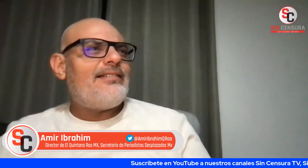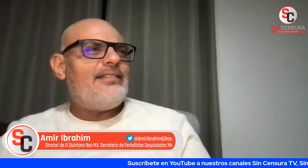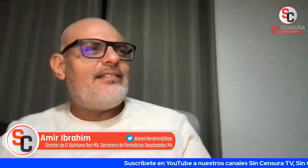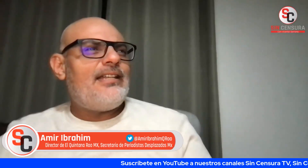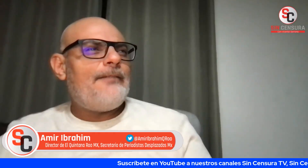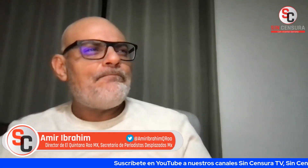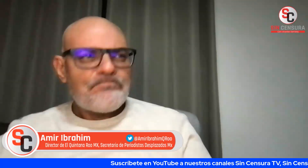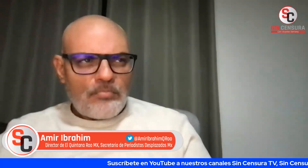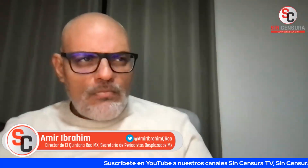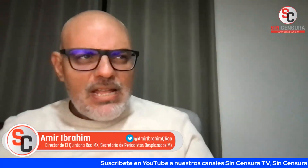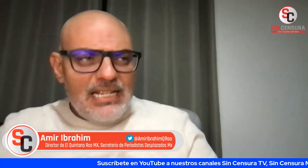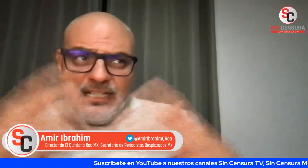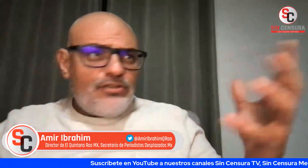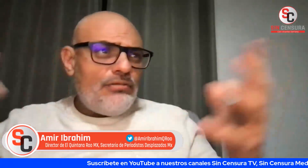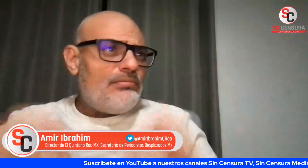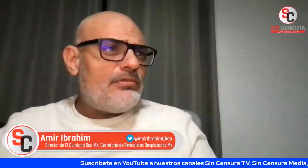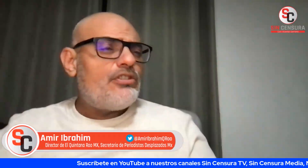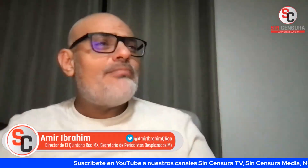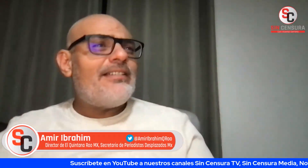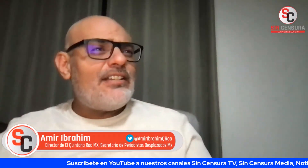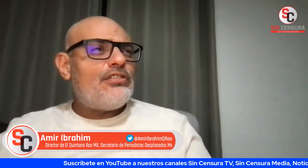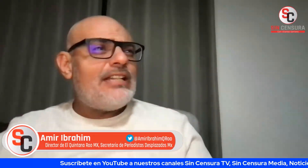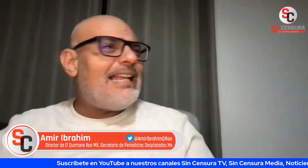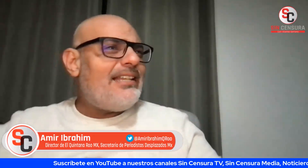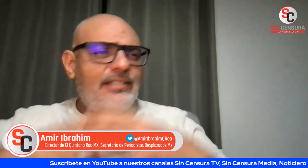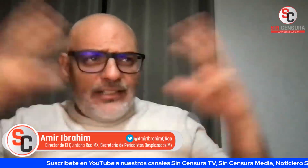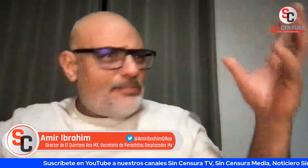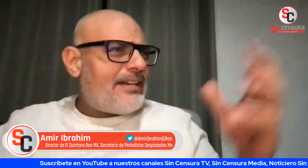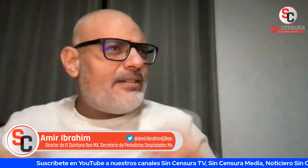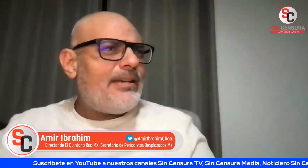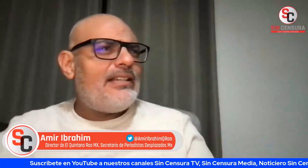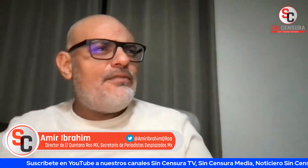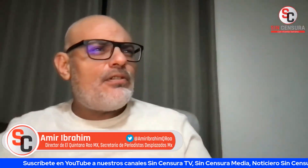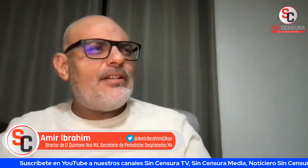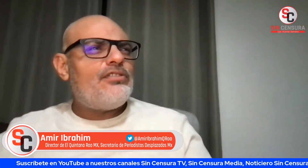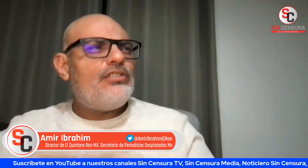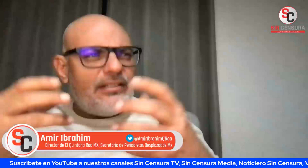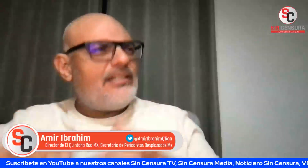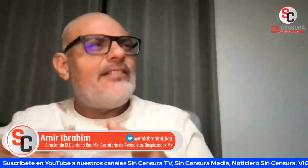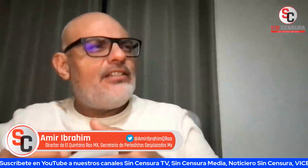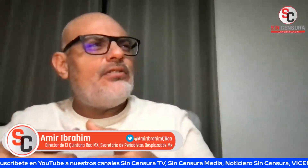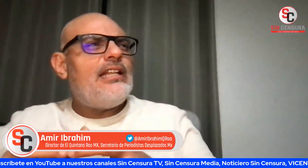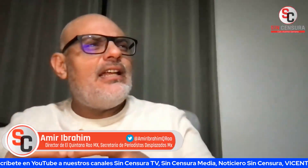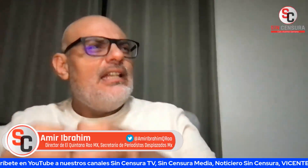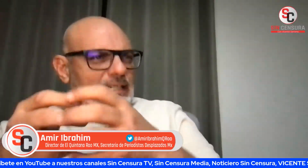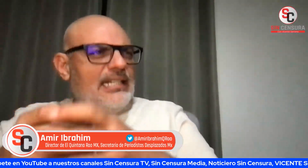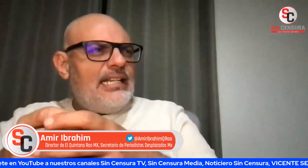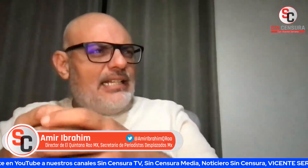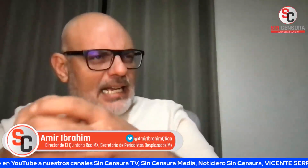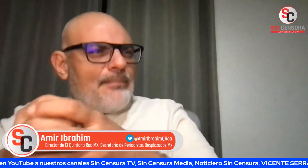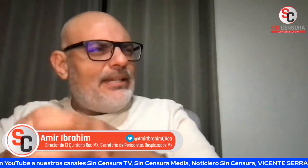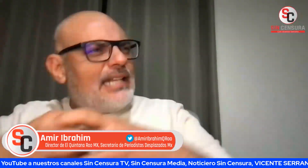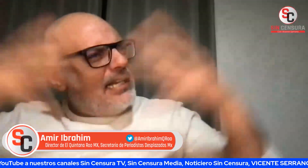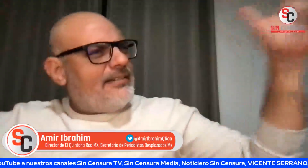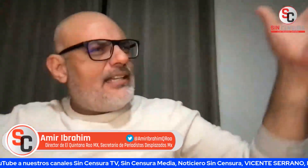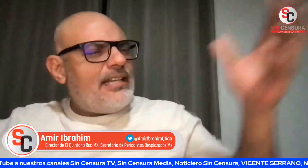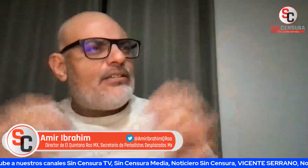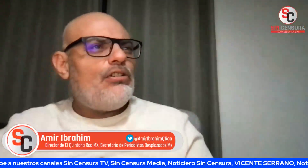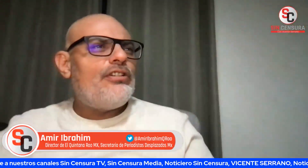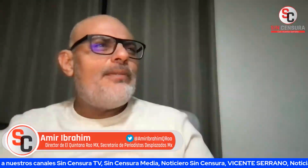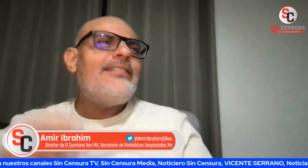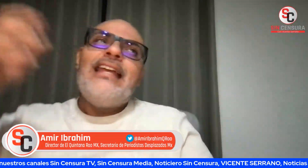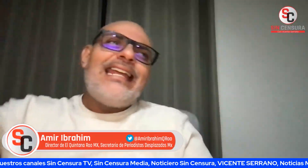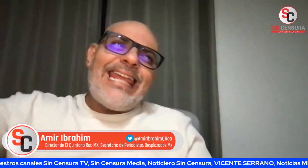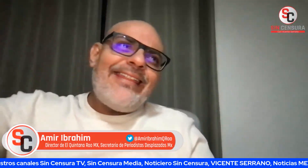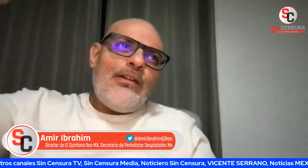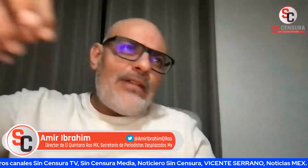son más, son más nacionales, se esparce más la información desde el centro de la capital hacia a